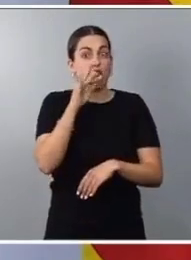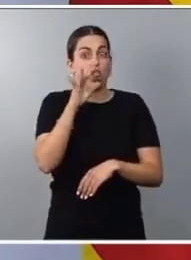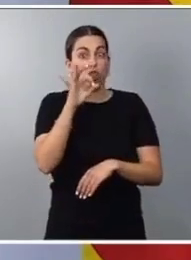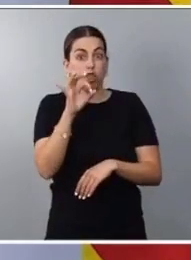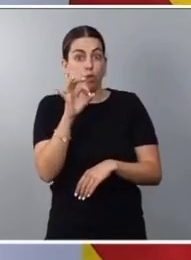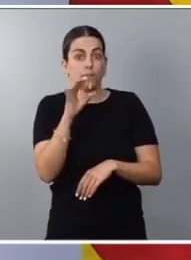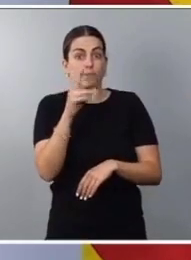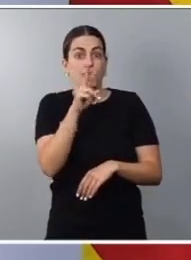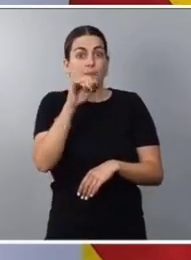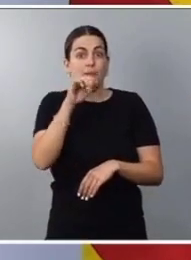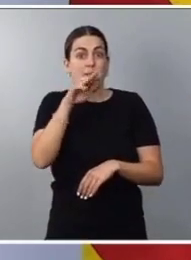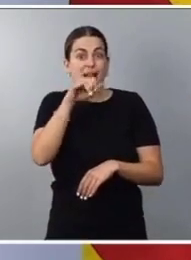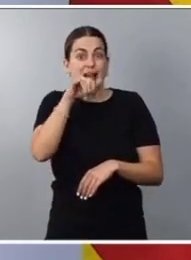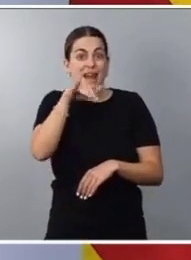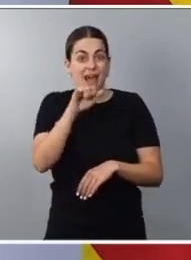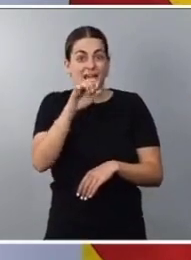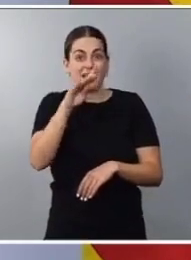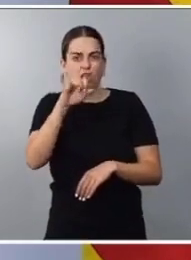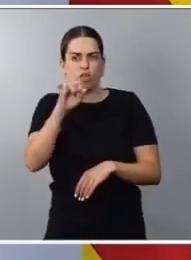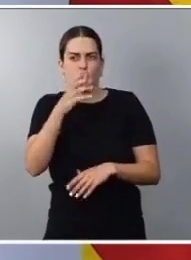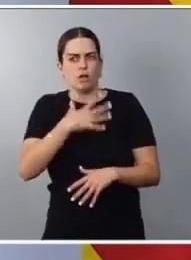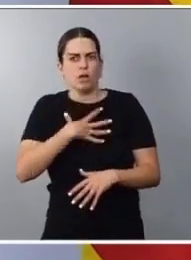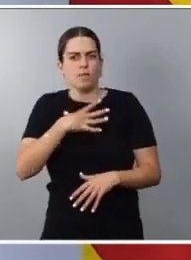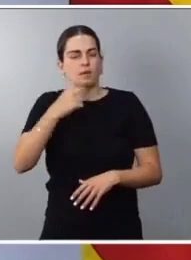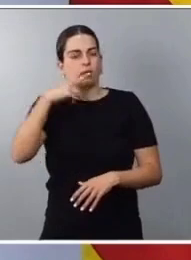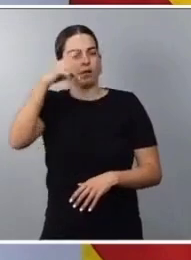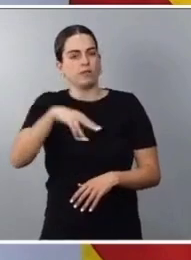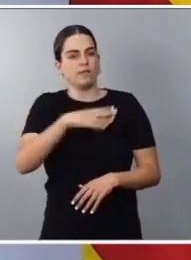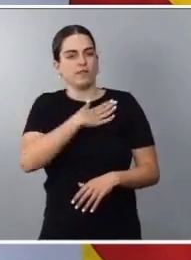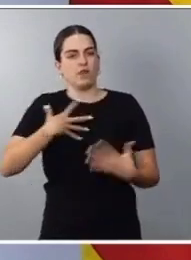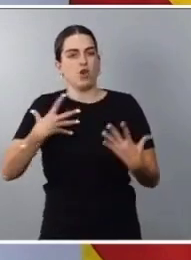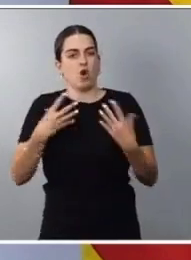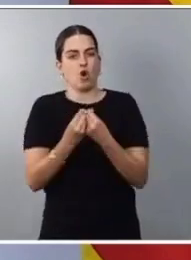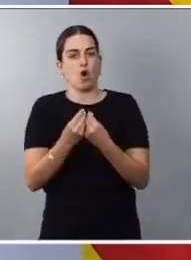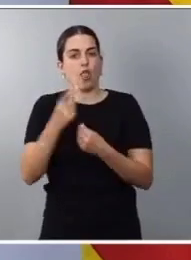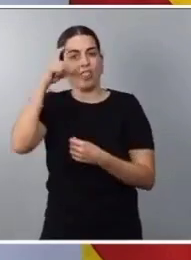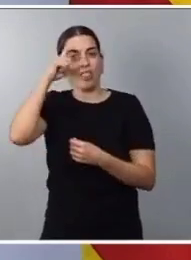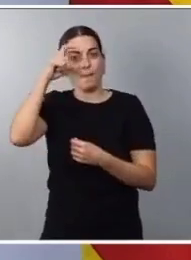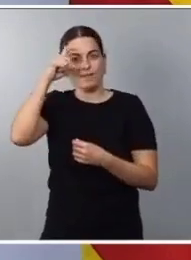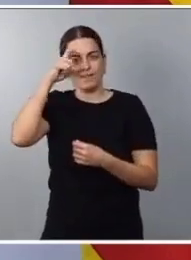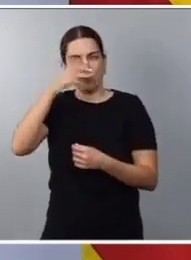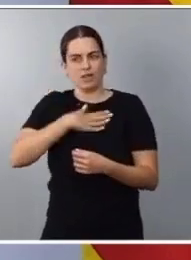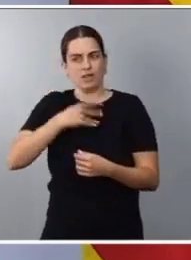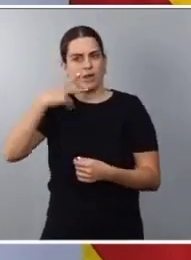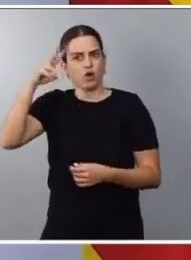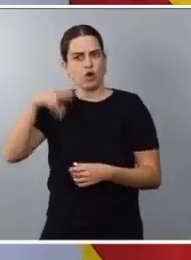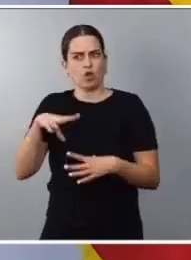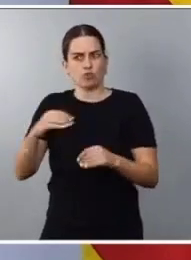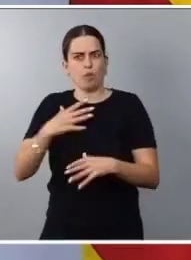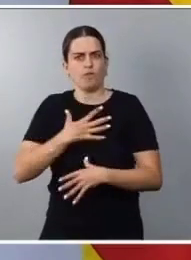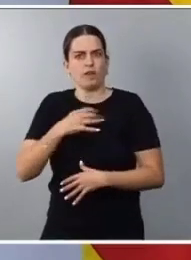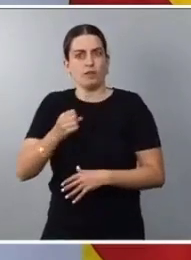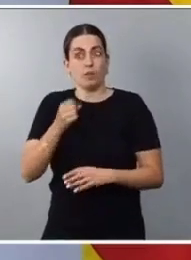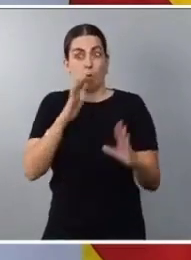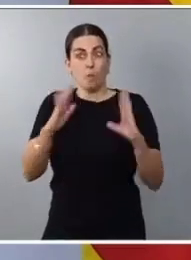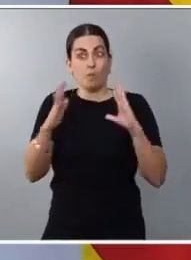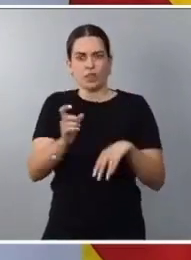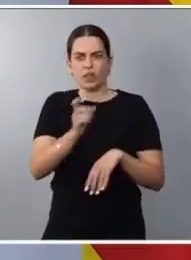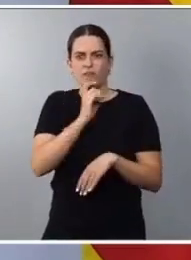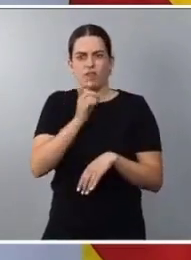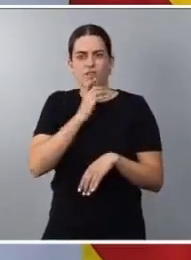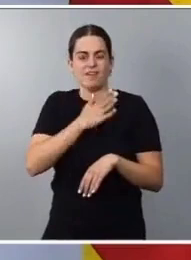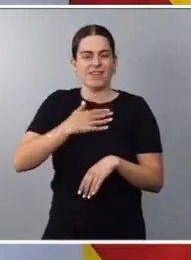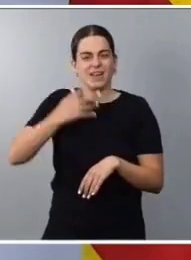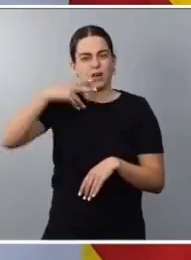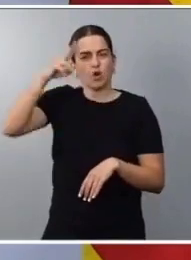valentía y su inteligencia, junto al presidente Zapatero, en un momento muy difícil para reconocer y construir un